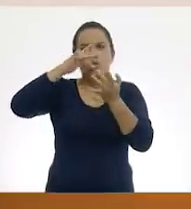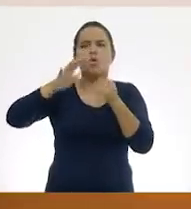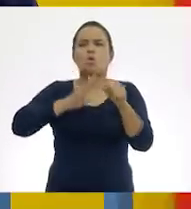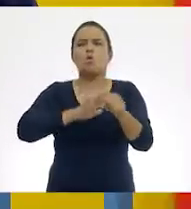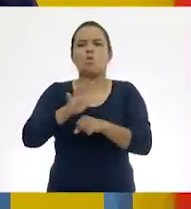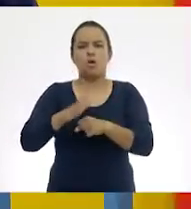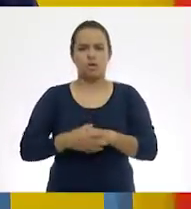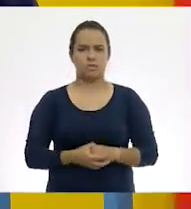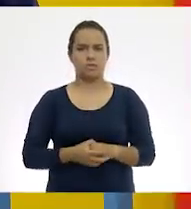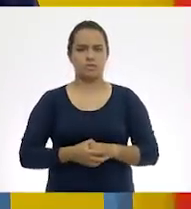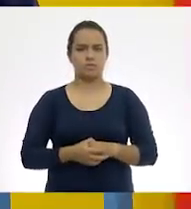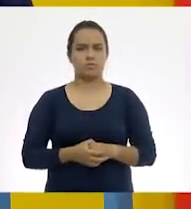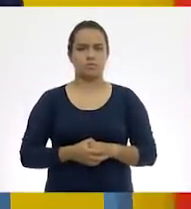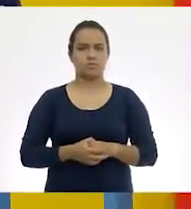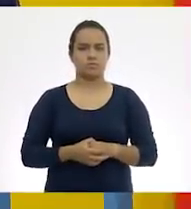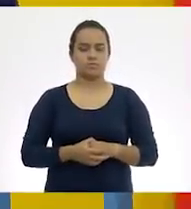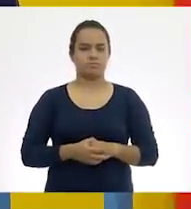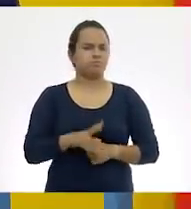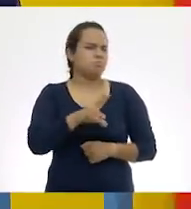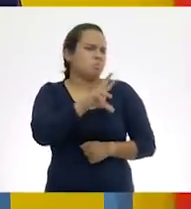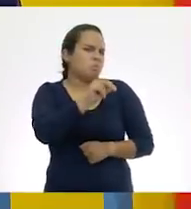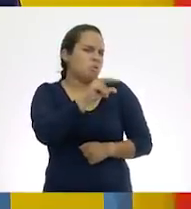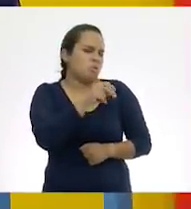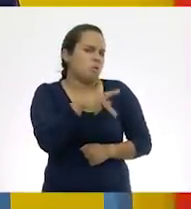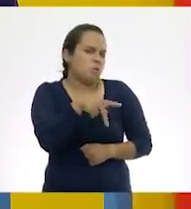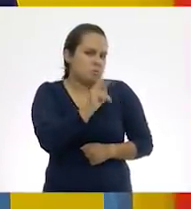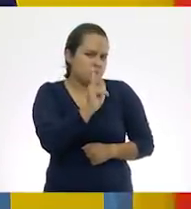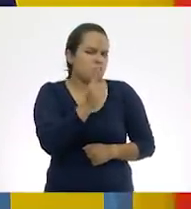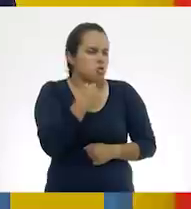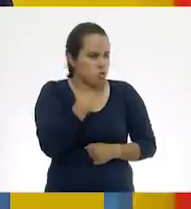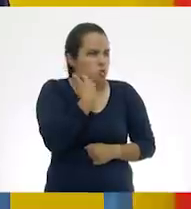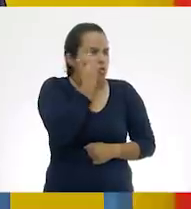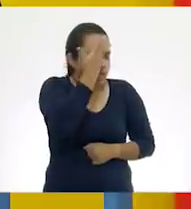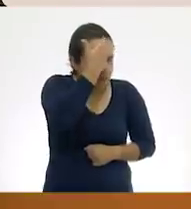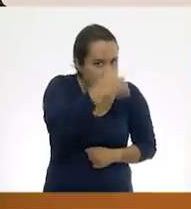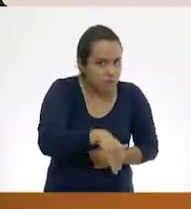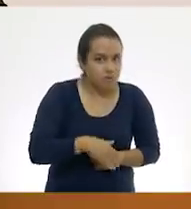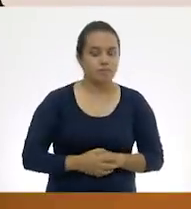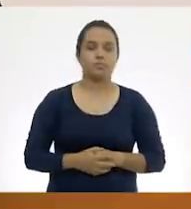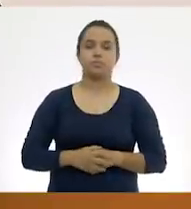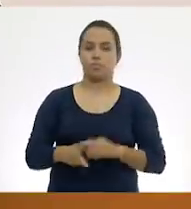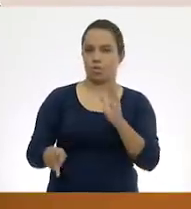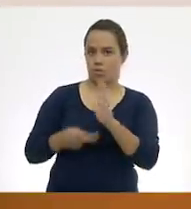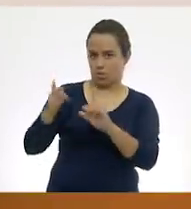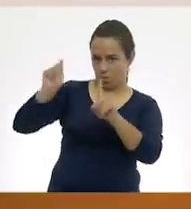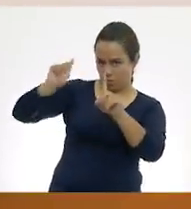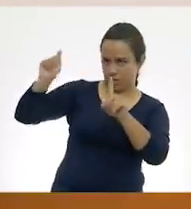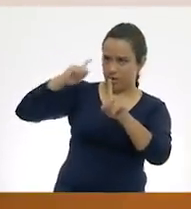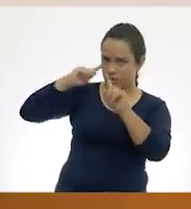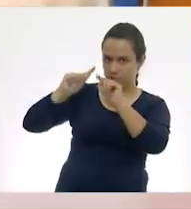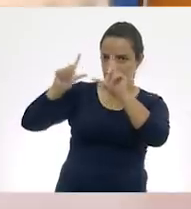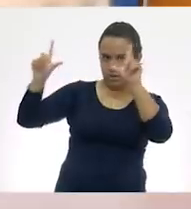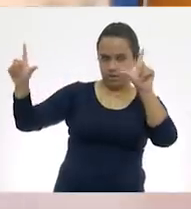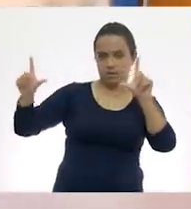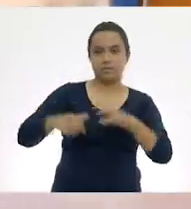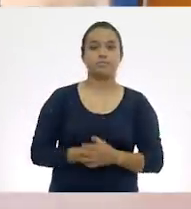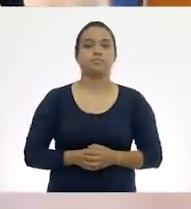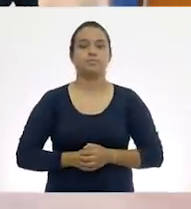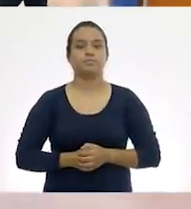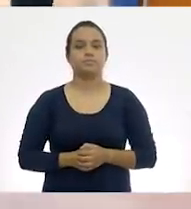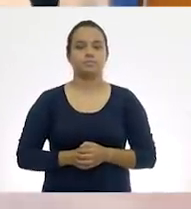es? Pues no, pero sí estoy dispuesto a saberlo. Vamos de nuevo al pizarrón, ¿te parece bien? Muy bien.